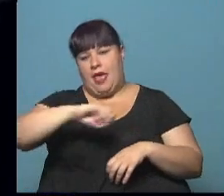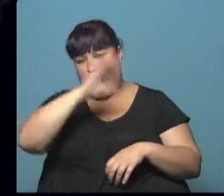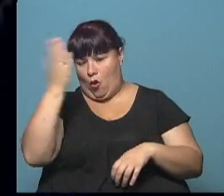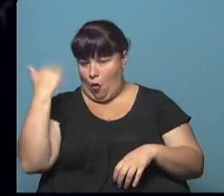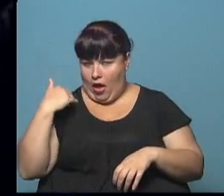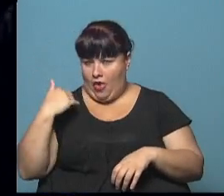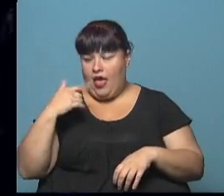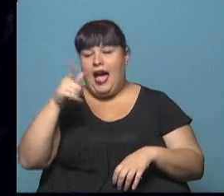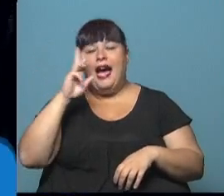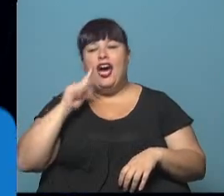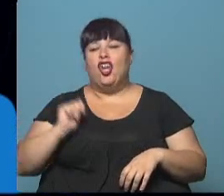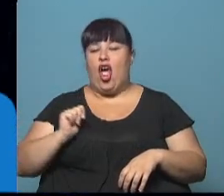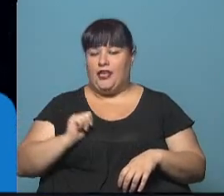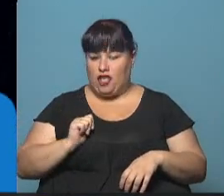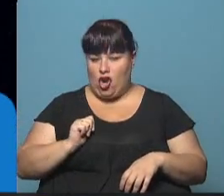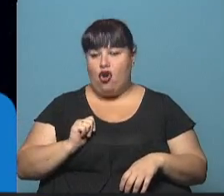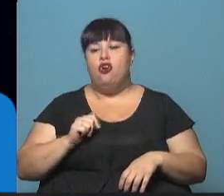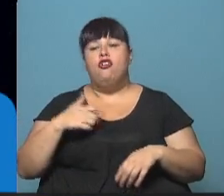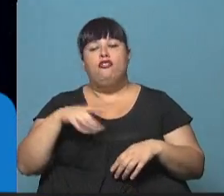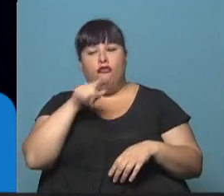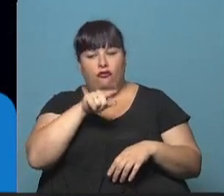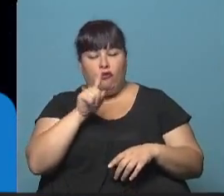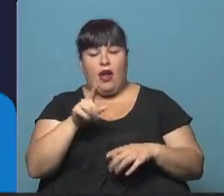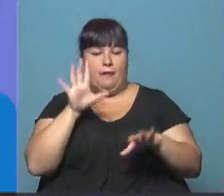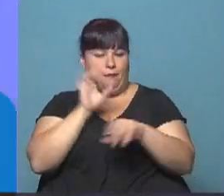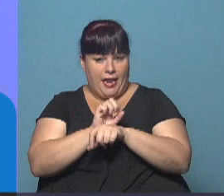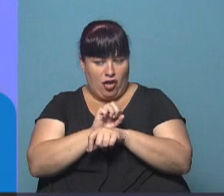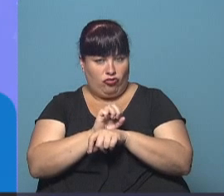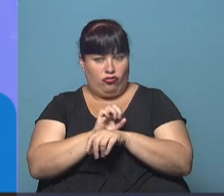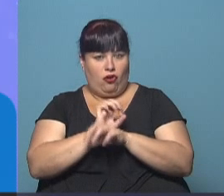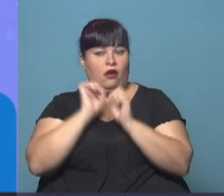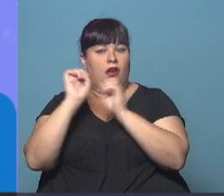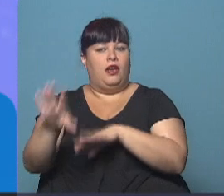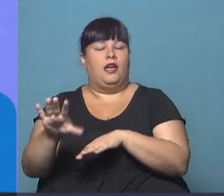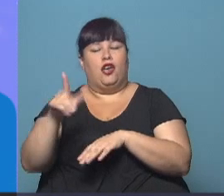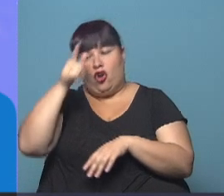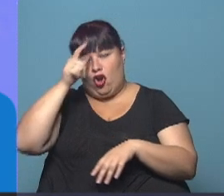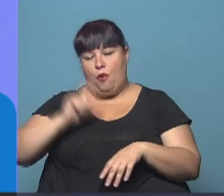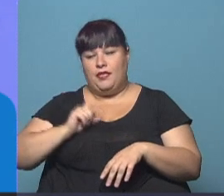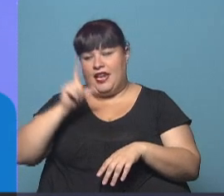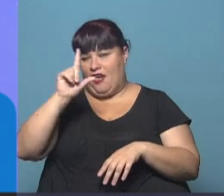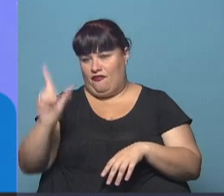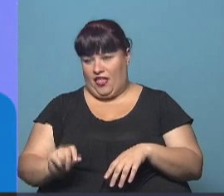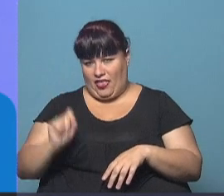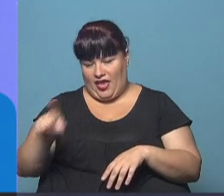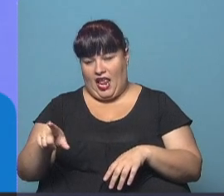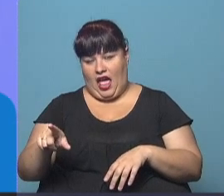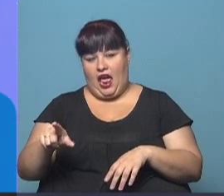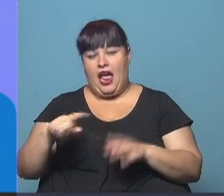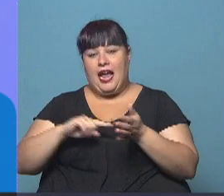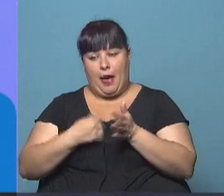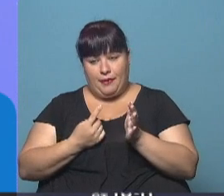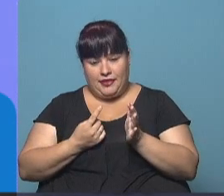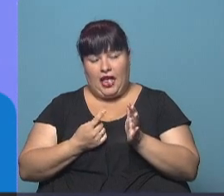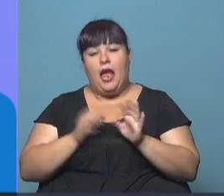mañana en Río Gallegos. Se produjo allí el arresto. Quedó alejado en la delegación de la Policía Federal de la